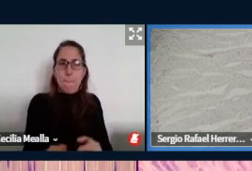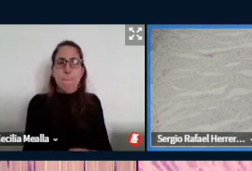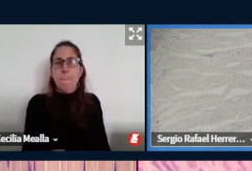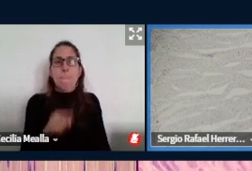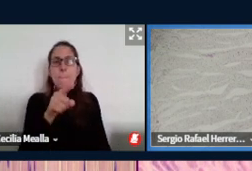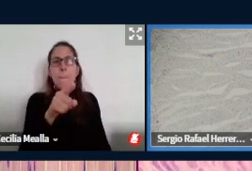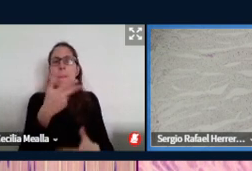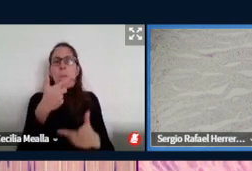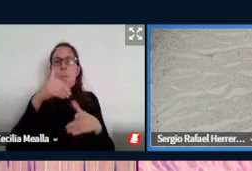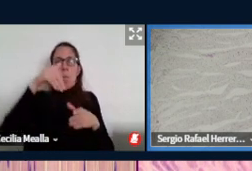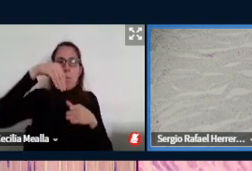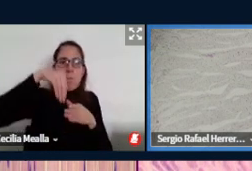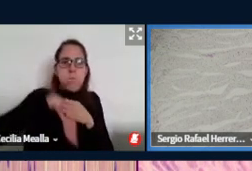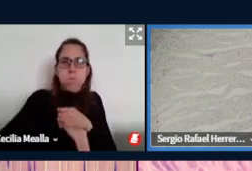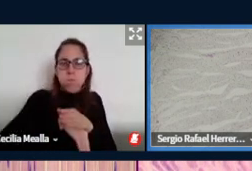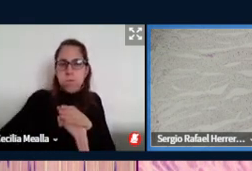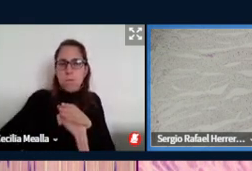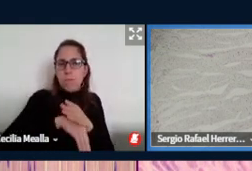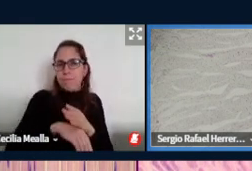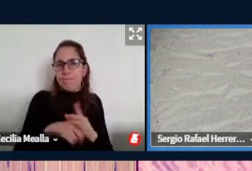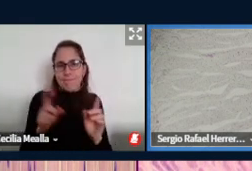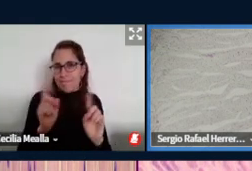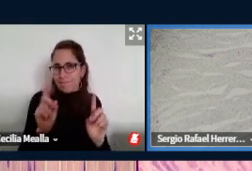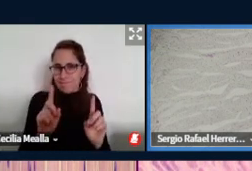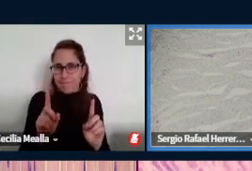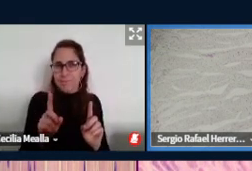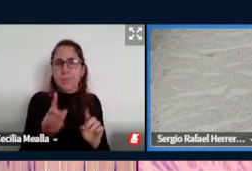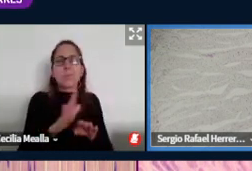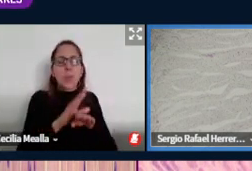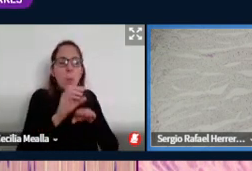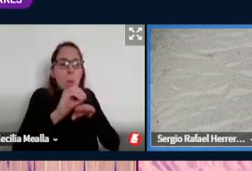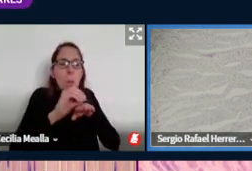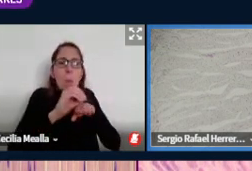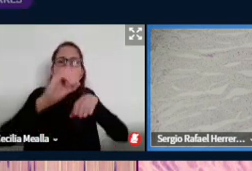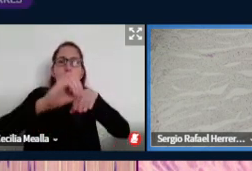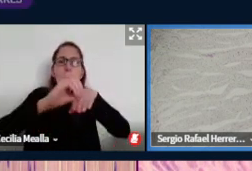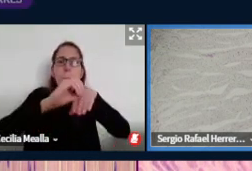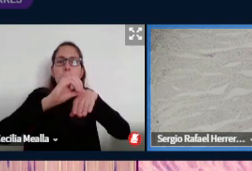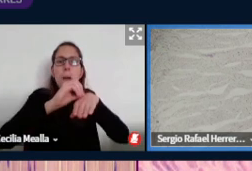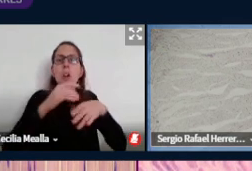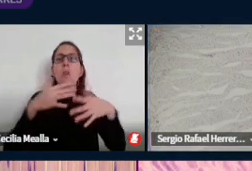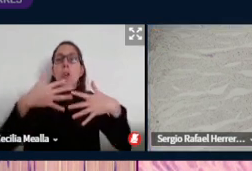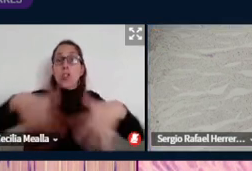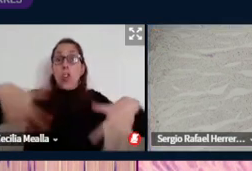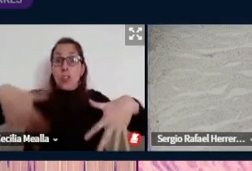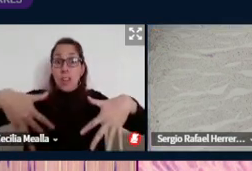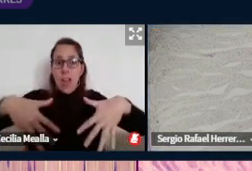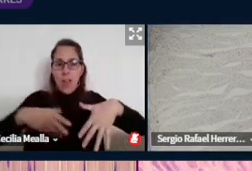Fíjense que no se meten hacia adentro, o sea, quedan por afuera de lo rosado, digamos.